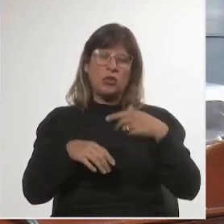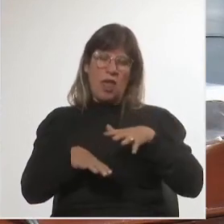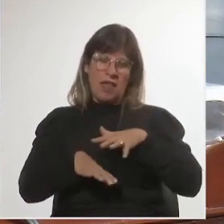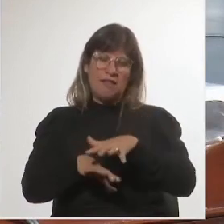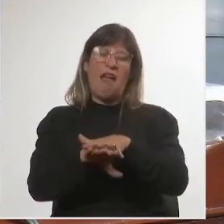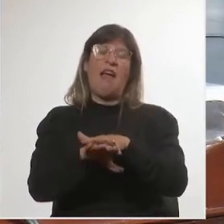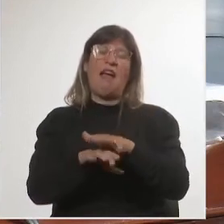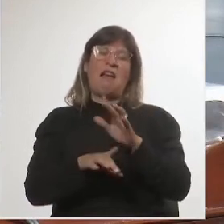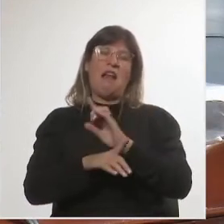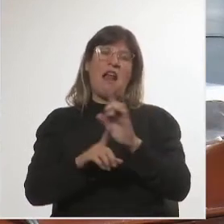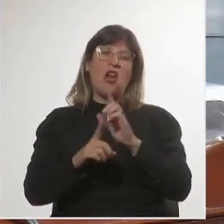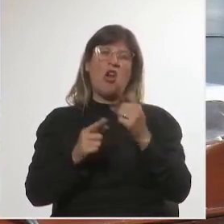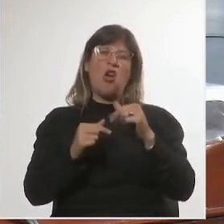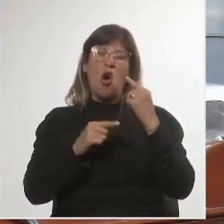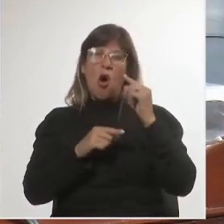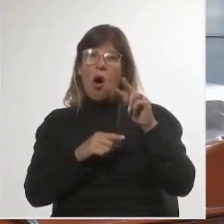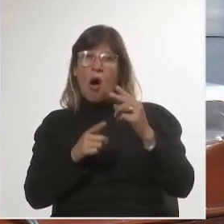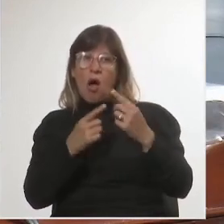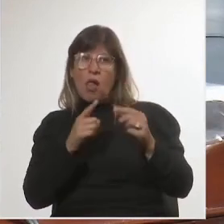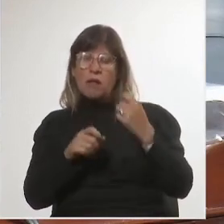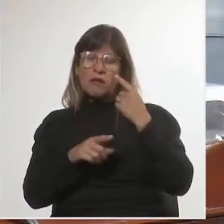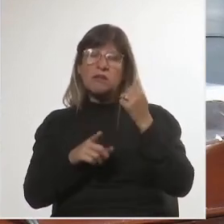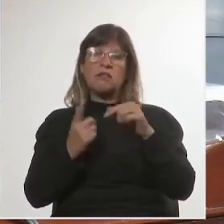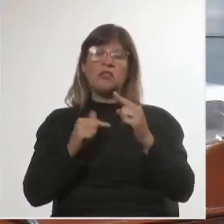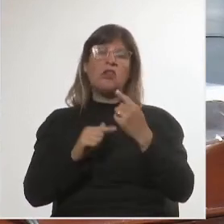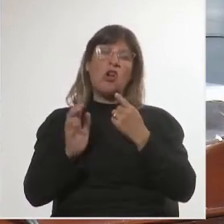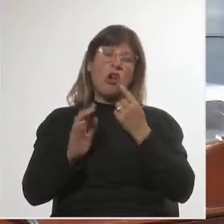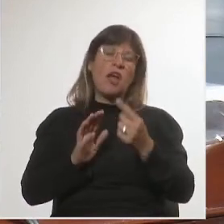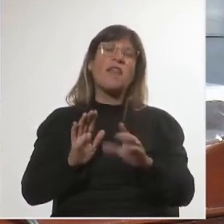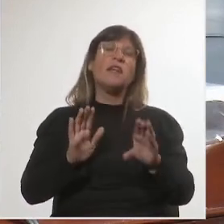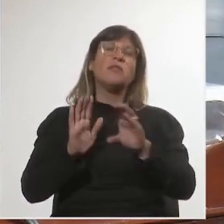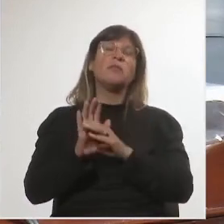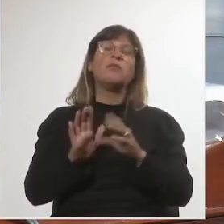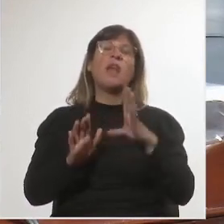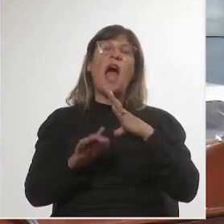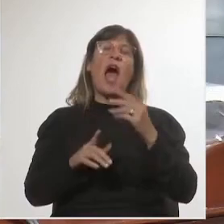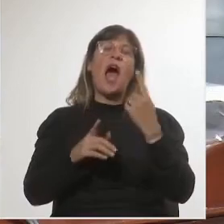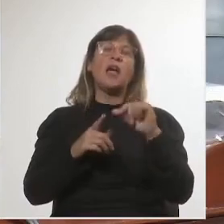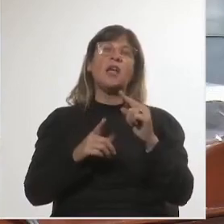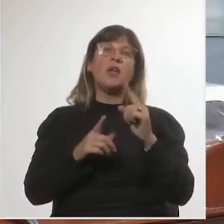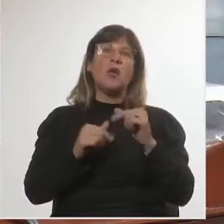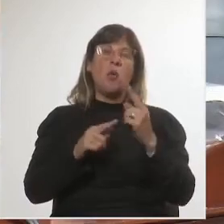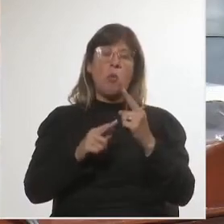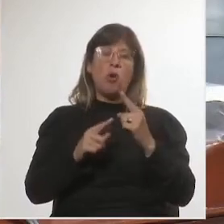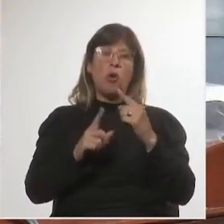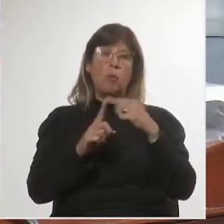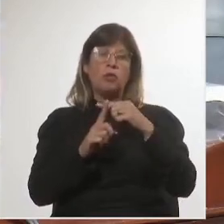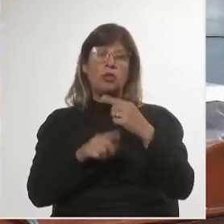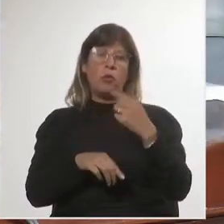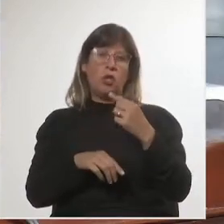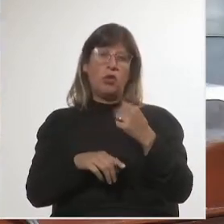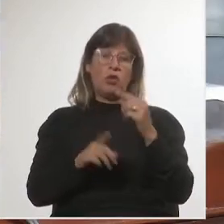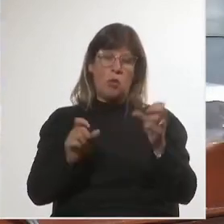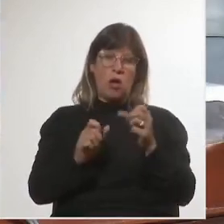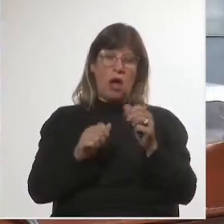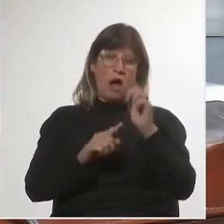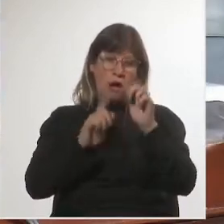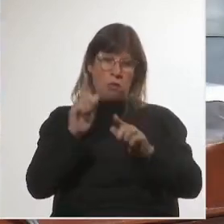diferencias no son materiales, sino al decir de la Constitución, solo hay distinciones por los talentos y virtudes,